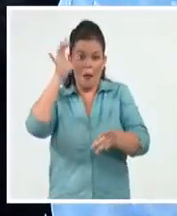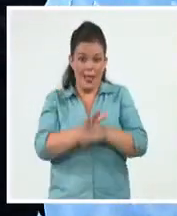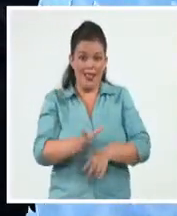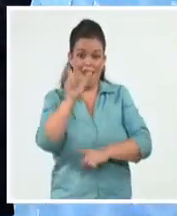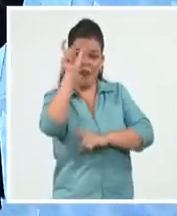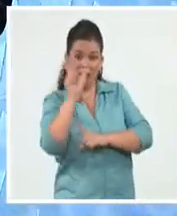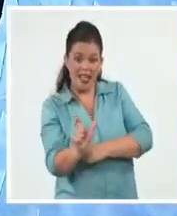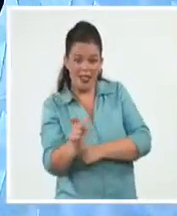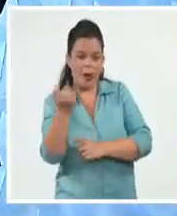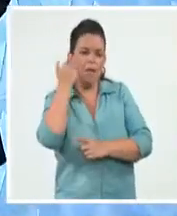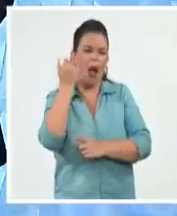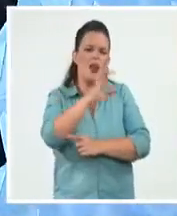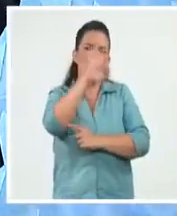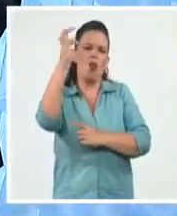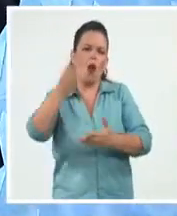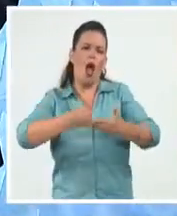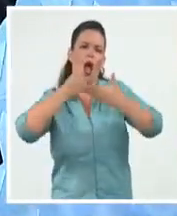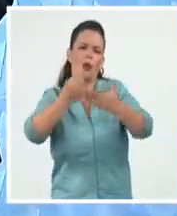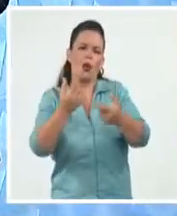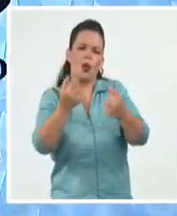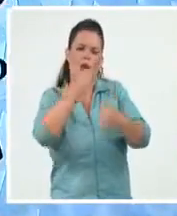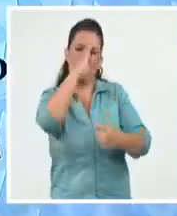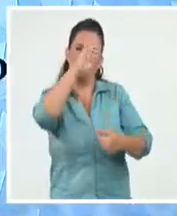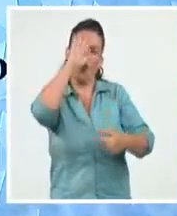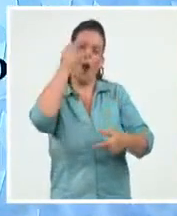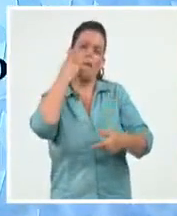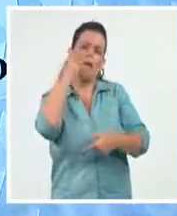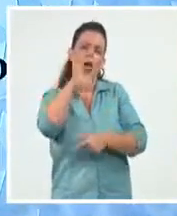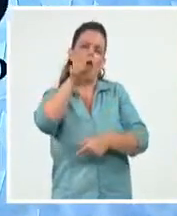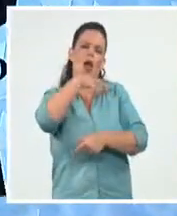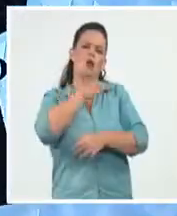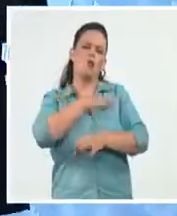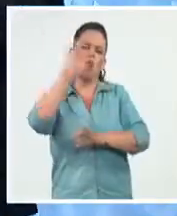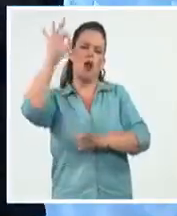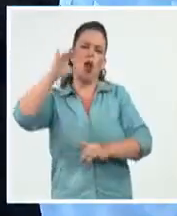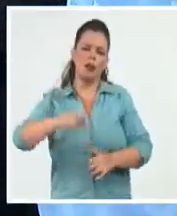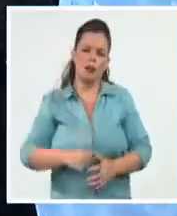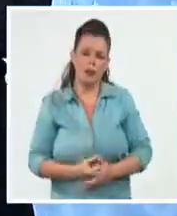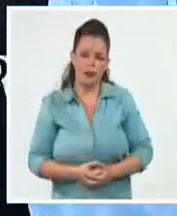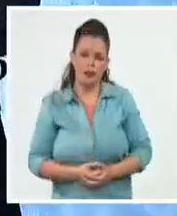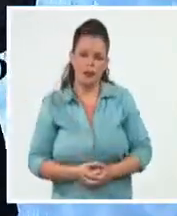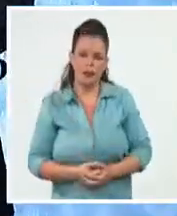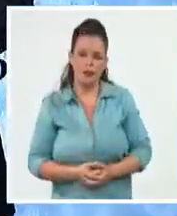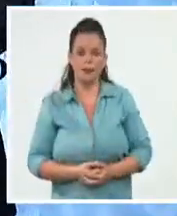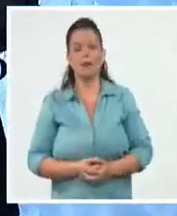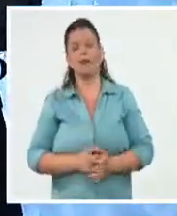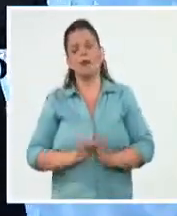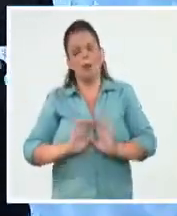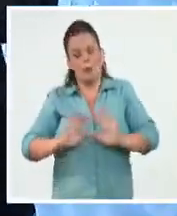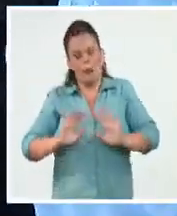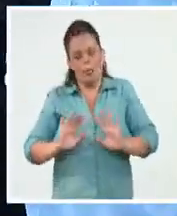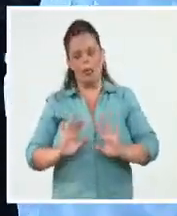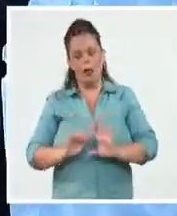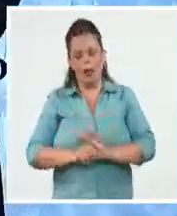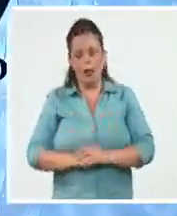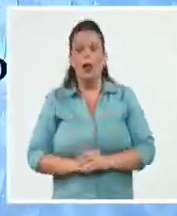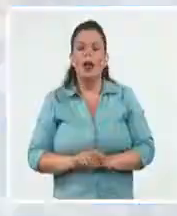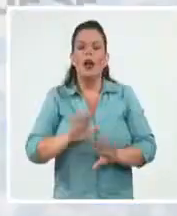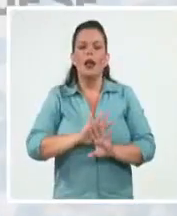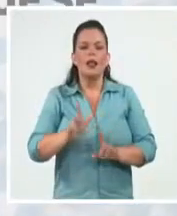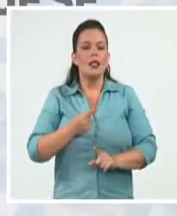es solo una fase de los planes, ellos piensan hacer más. Ya escucharon en el audio, solo una parte realmente. En